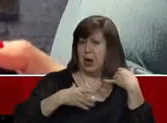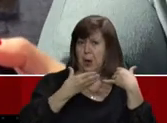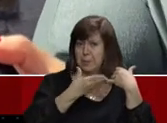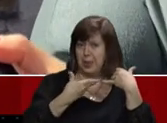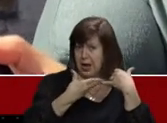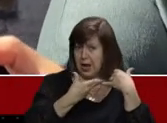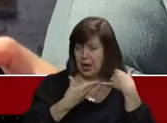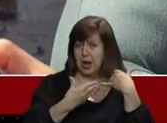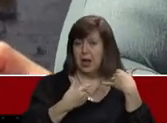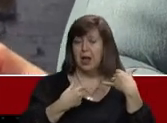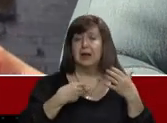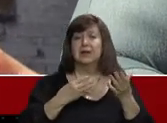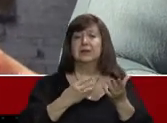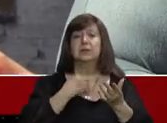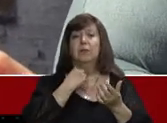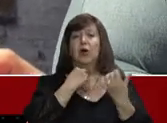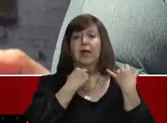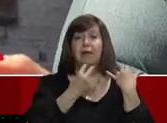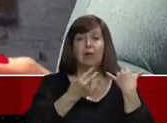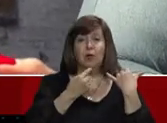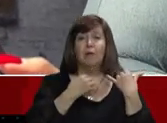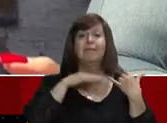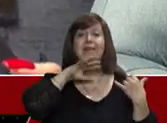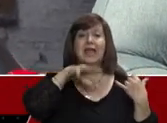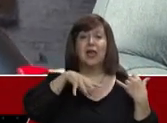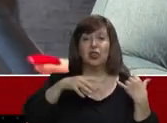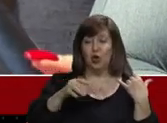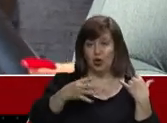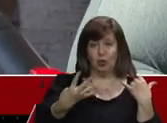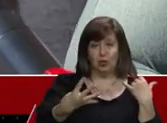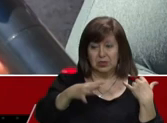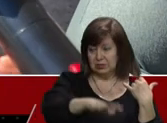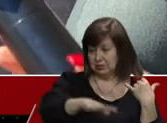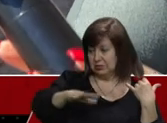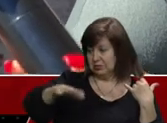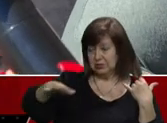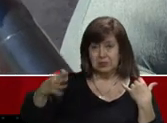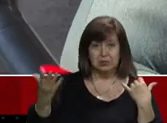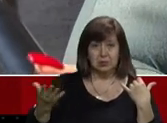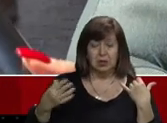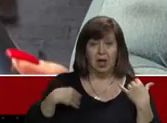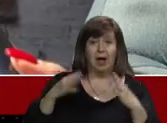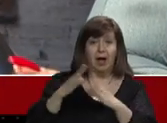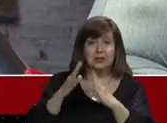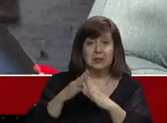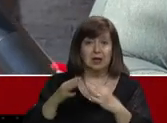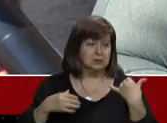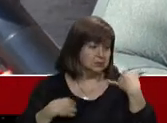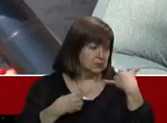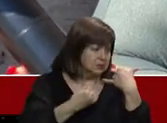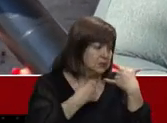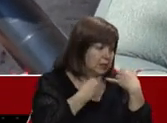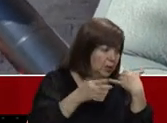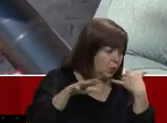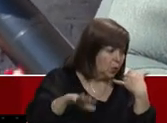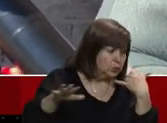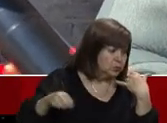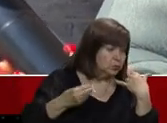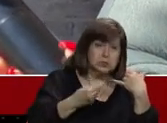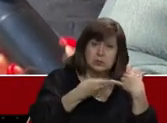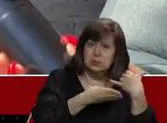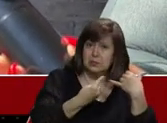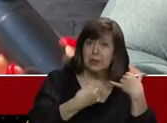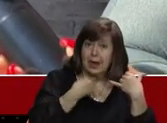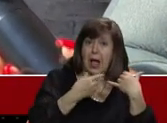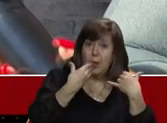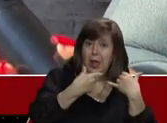como digo tengo los cuatro hijos de los tengo a cargo yo los estamos creando nosotros y este y